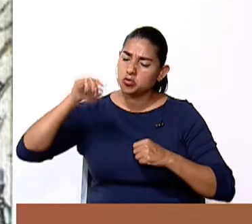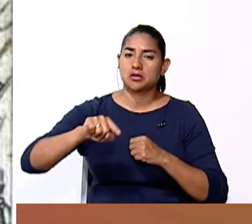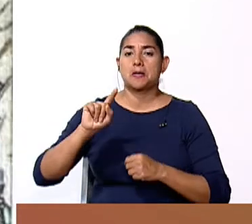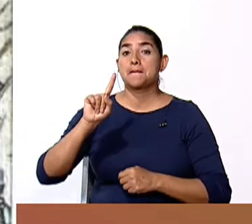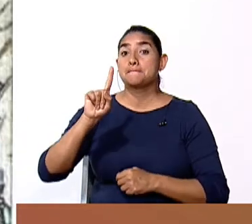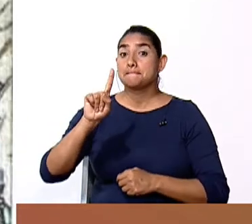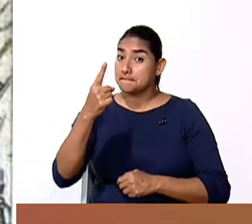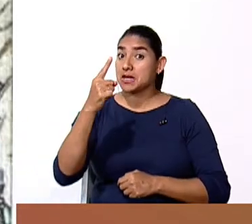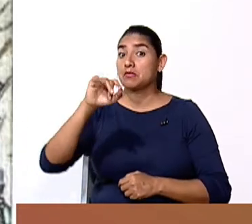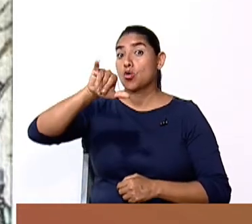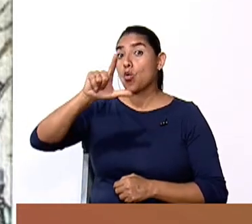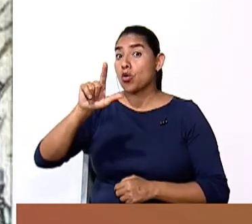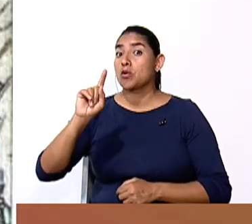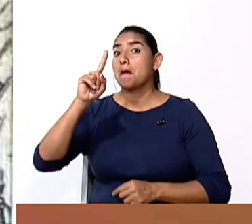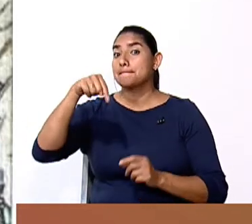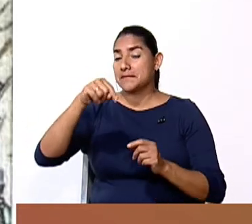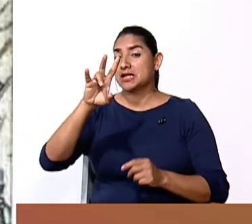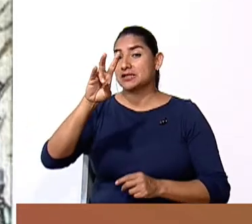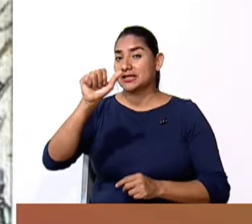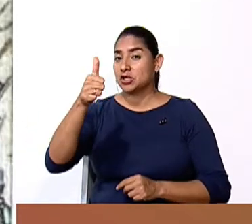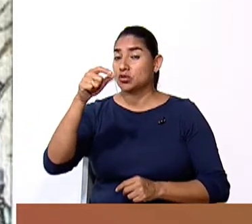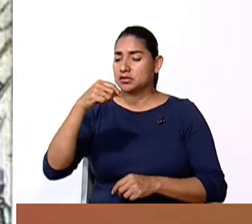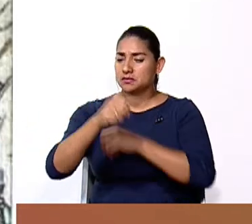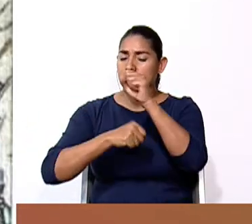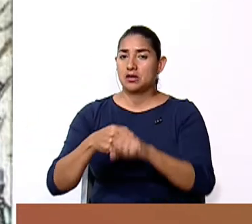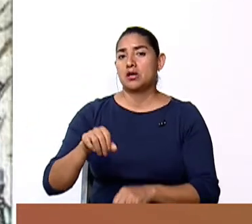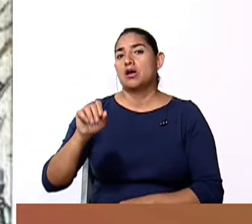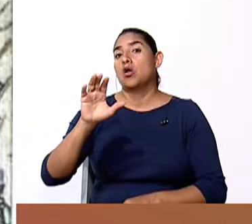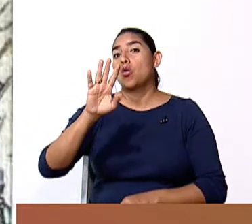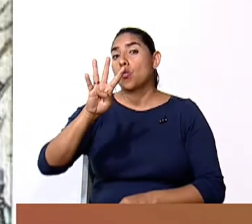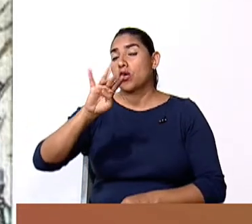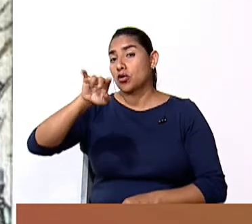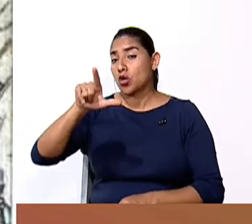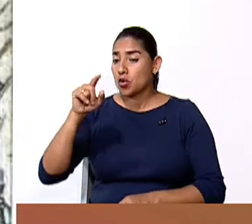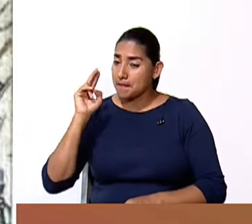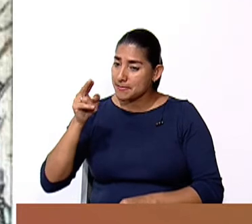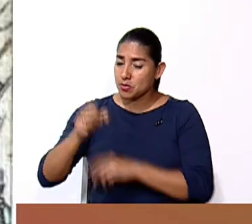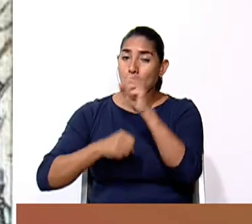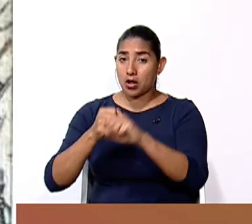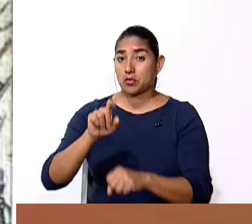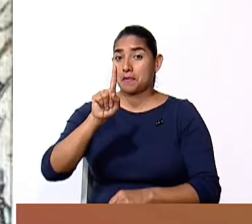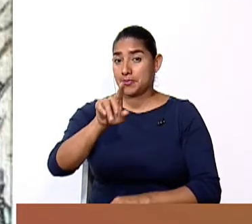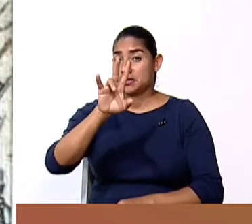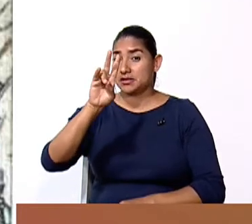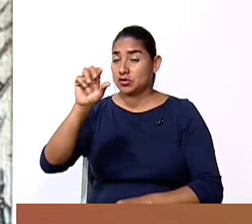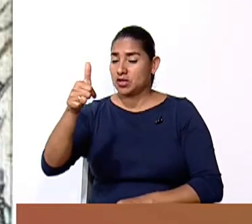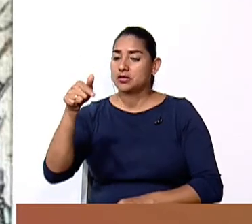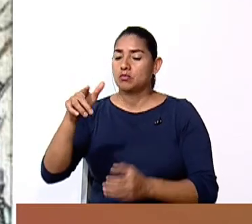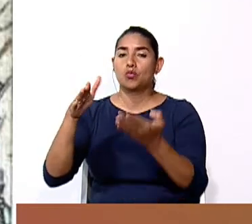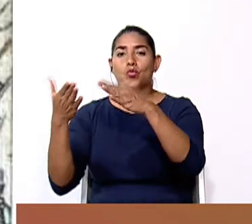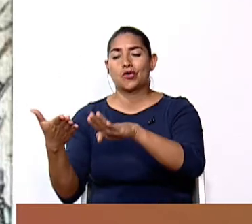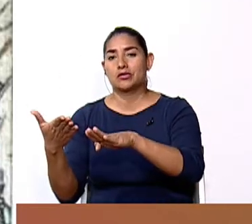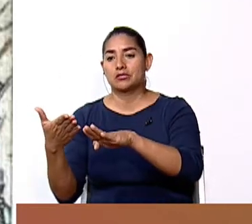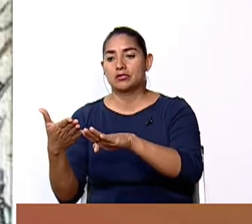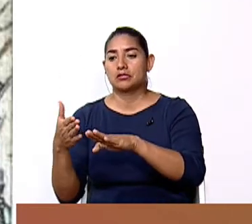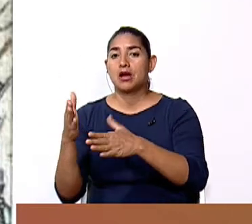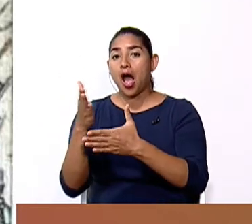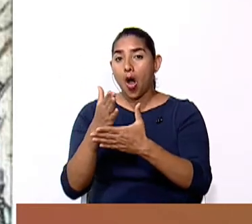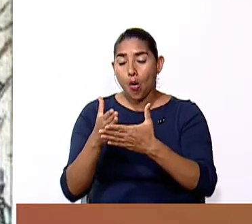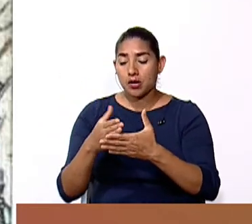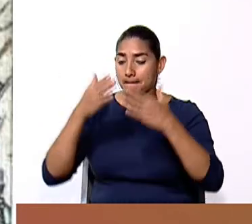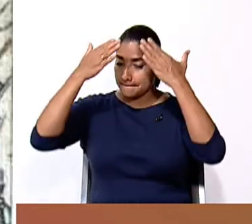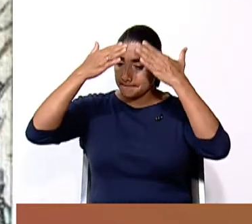esclavo, digámoslo así, de Diego Gutiérrez. Siempre le ofrecía que